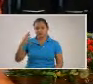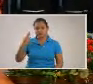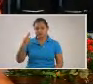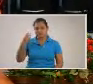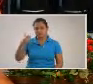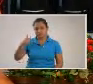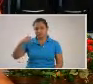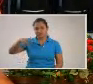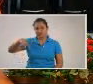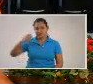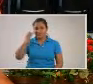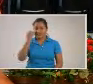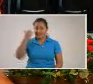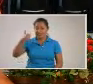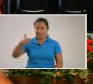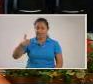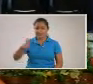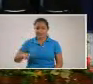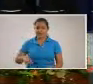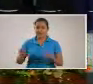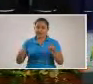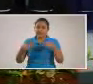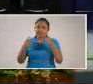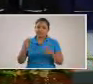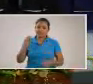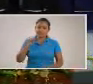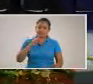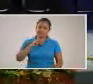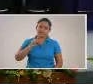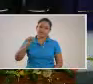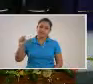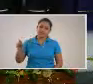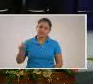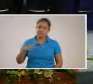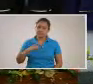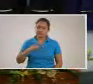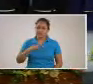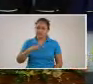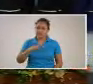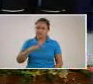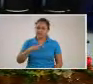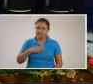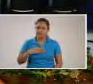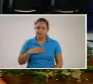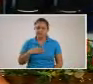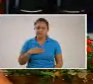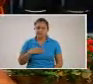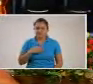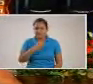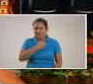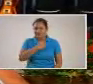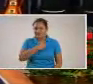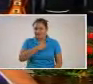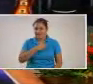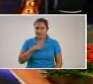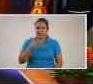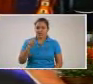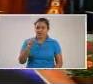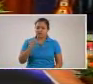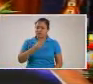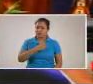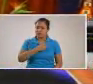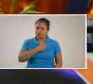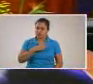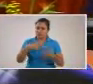Y desde luego eso implicaba intereses no solamente comerciales, sino